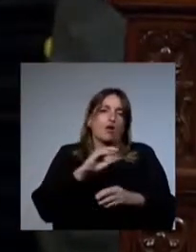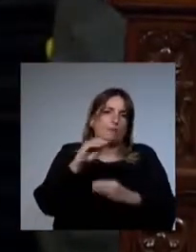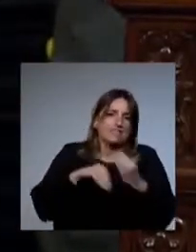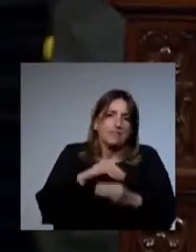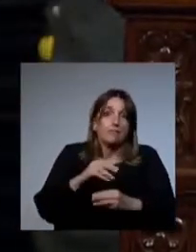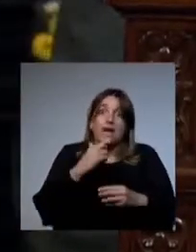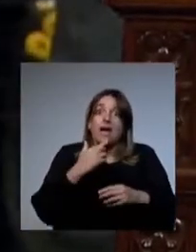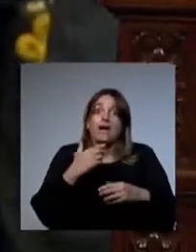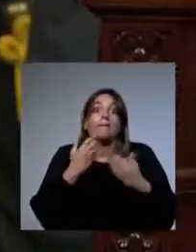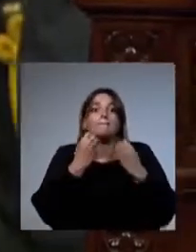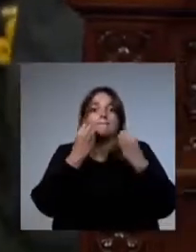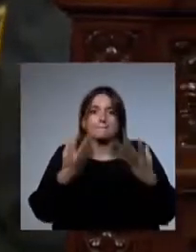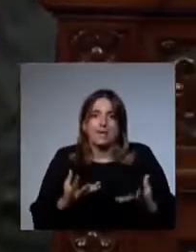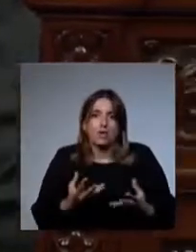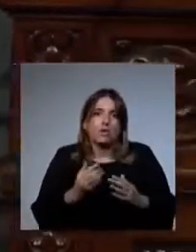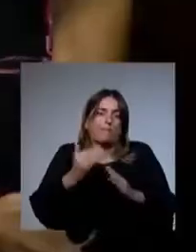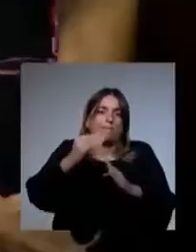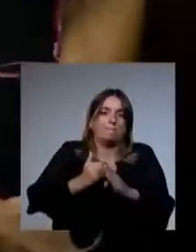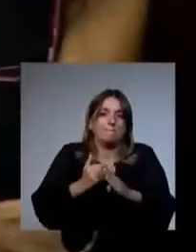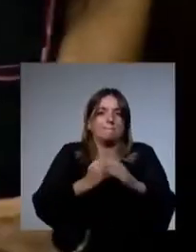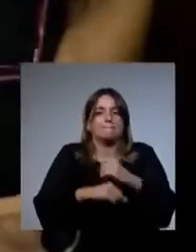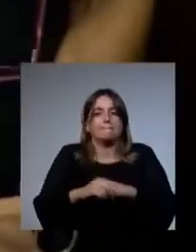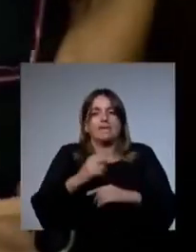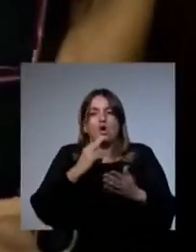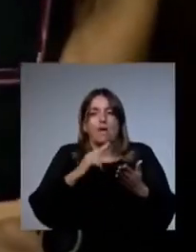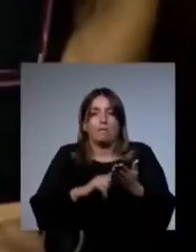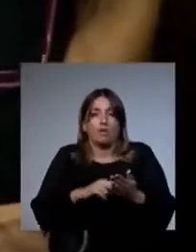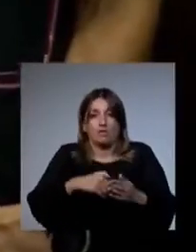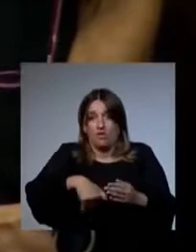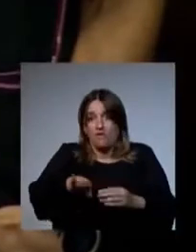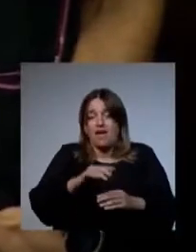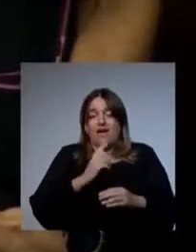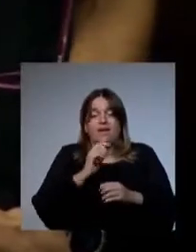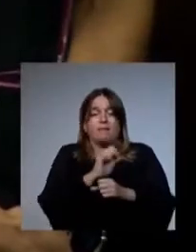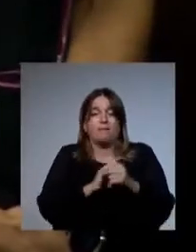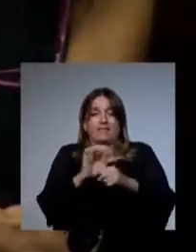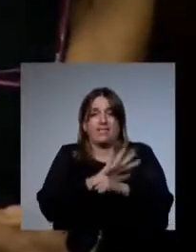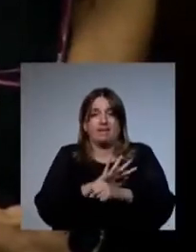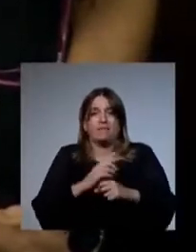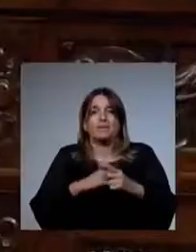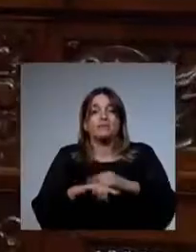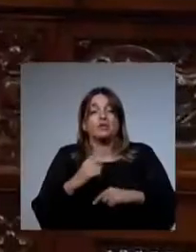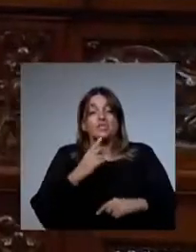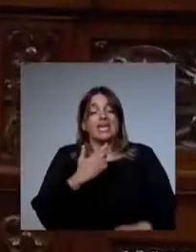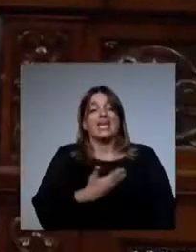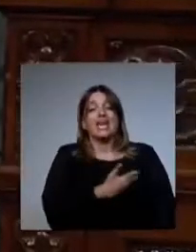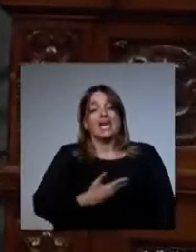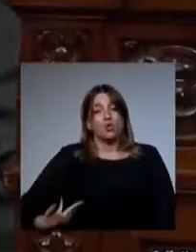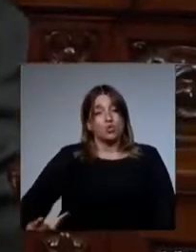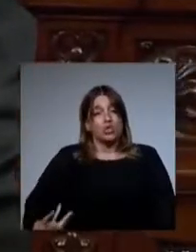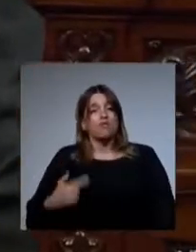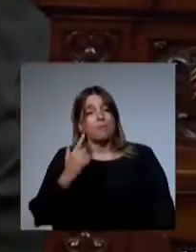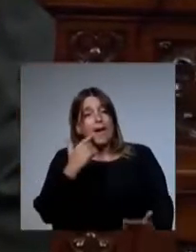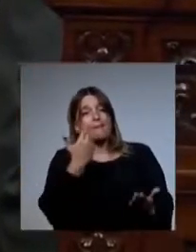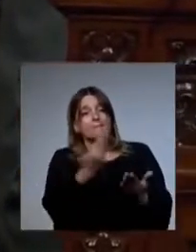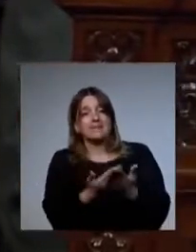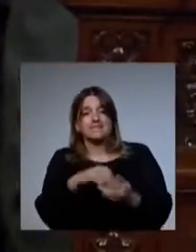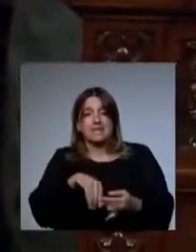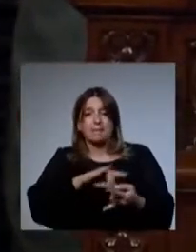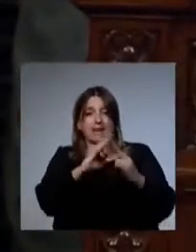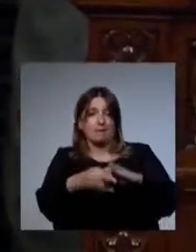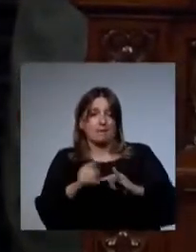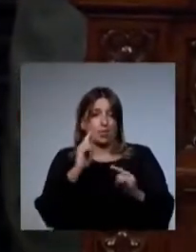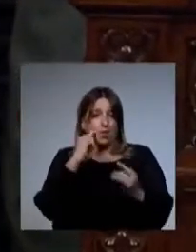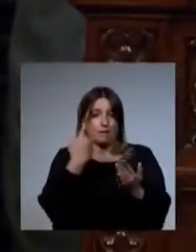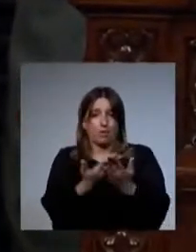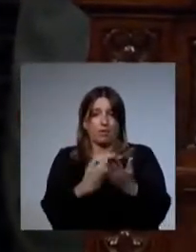carga mientras transcurre la pandemia. En este sentido, el Poder Ejecutivo estará presentando en el Parlamento un proyecto de ley